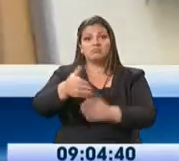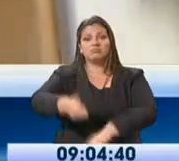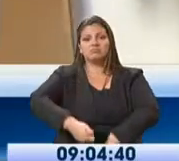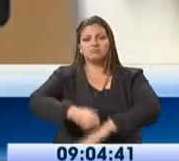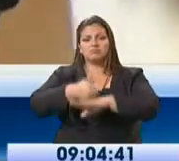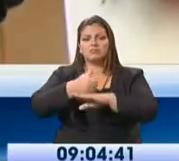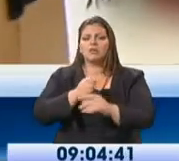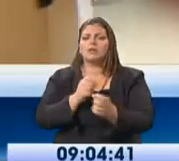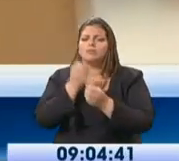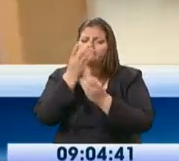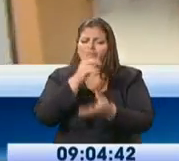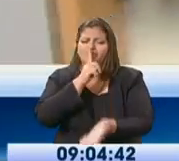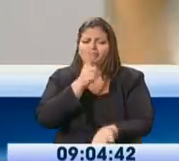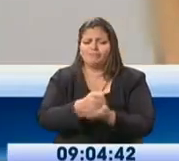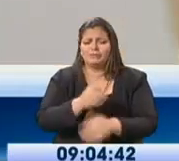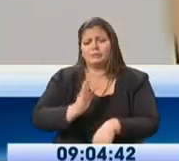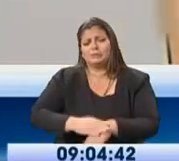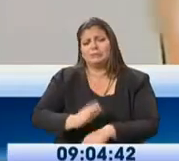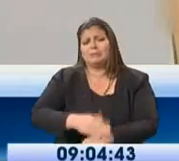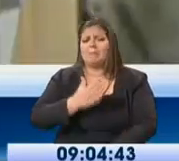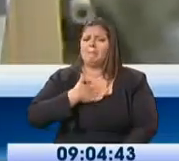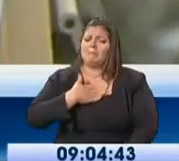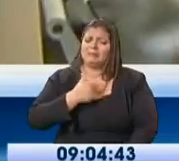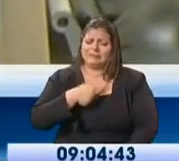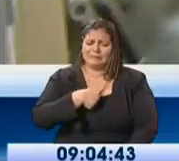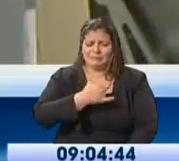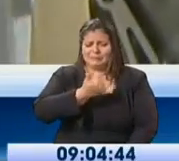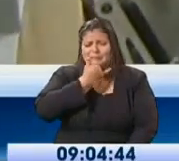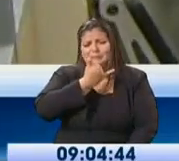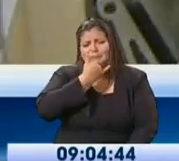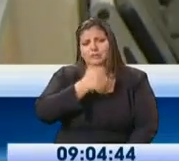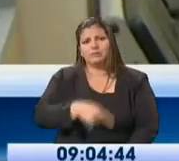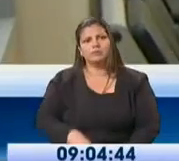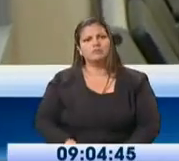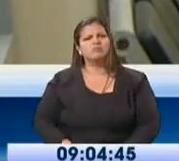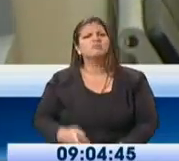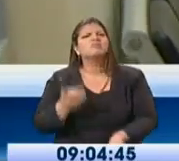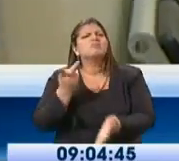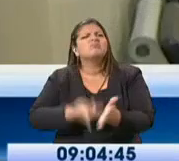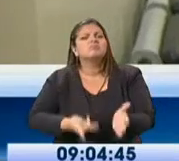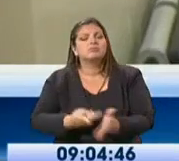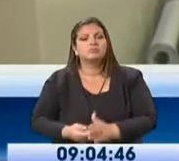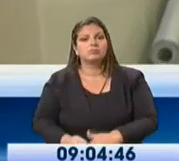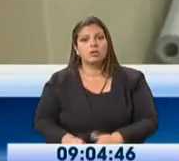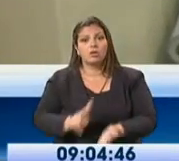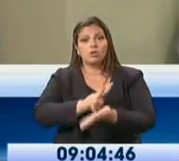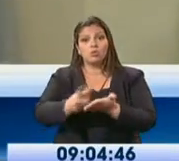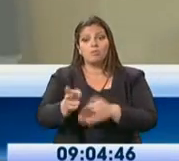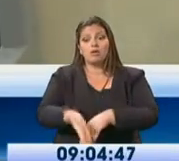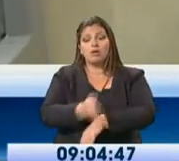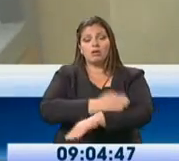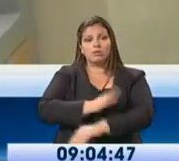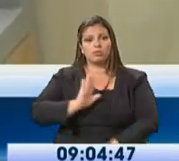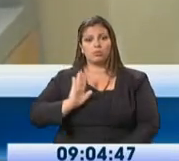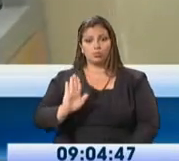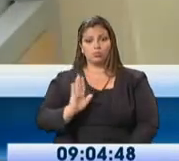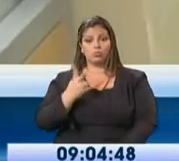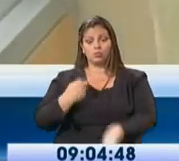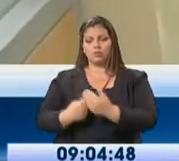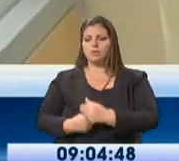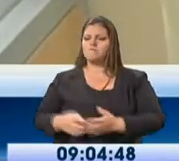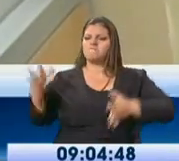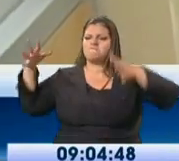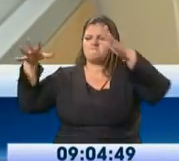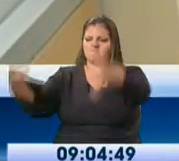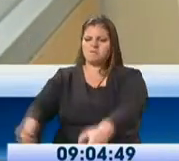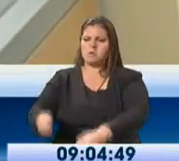uno de sus hijos con agua caliente hace casi 15 días. En este caso va a comparecer y a decir la verdad de lo que realmente sucedió,